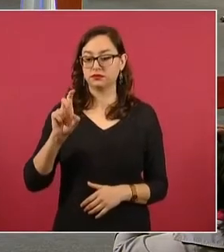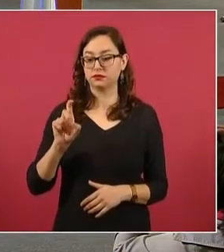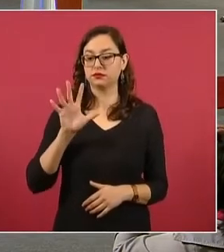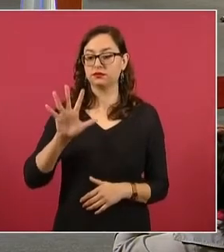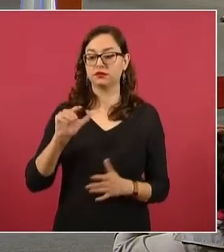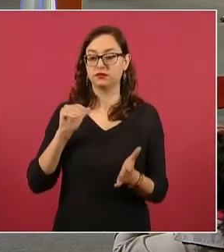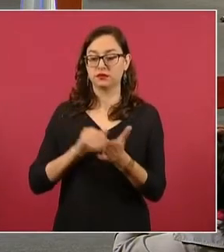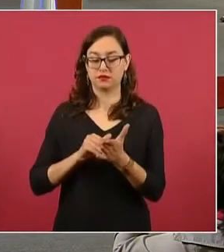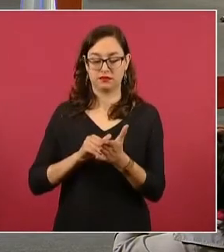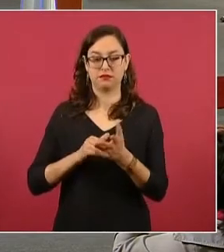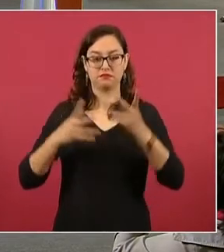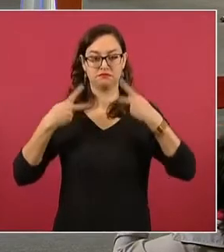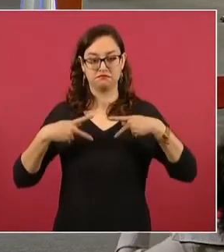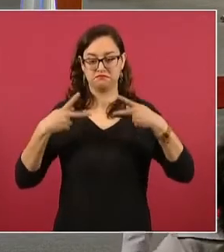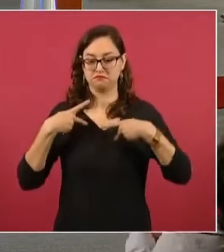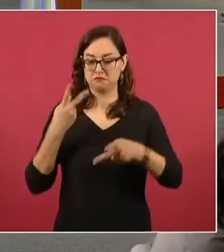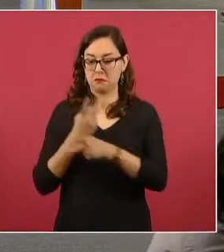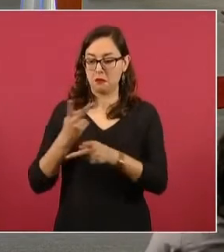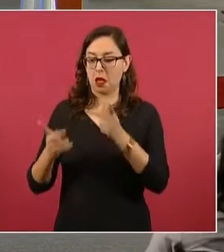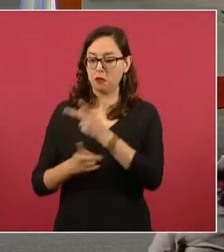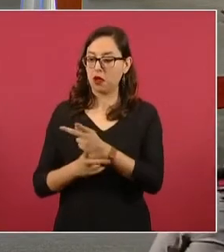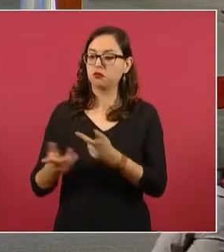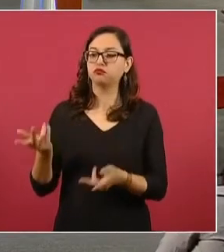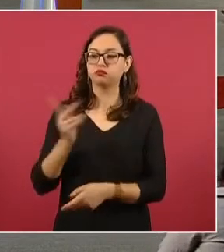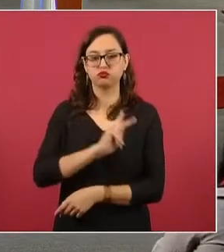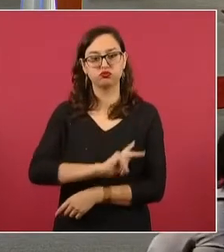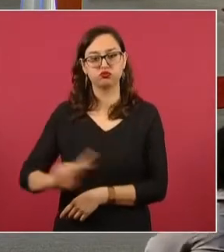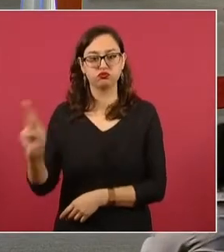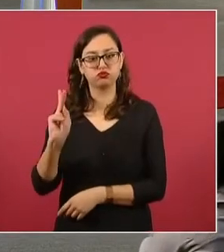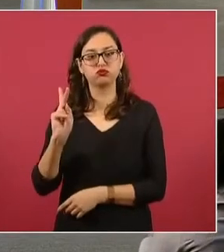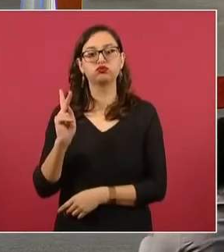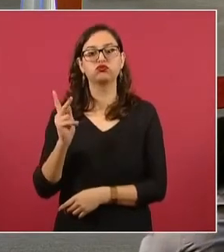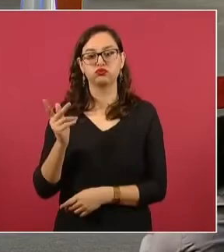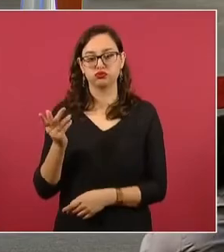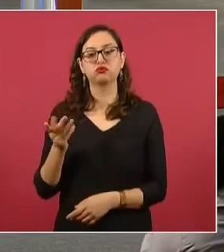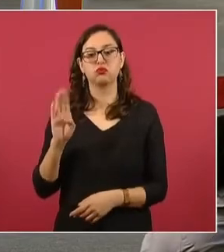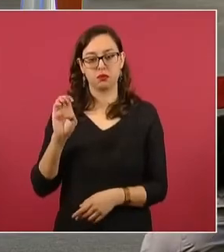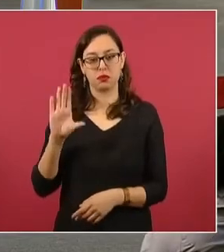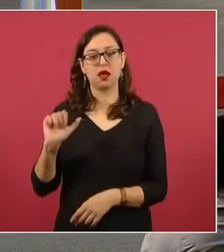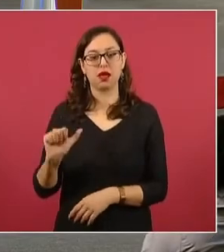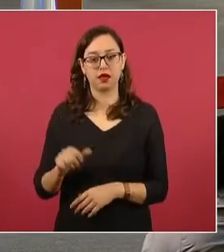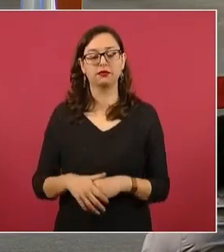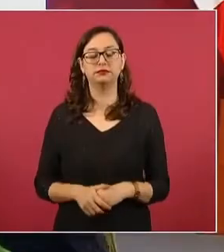135.000. Todos los que estudian preparatoria tienen beca.